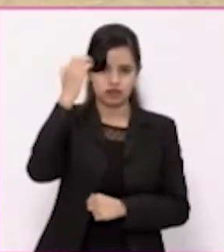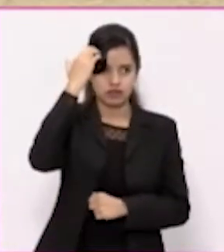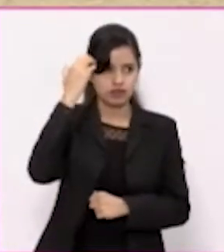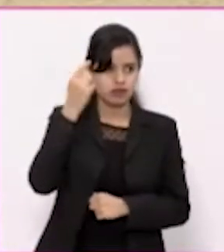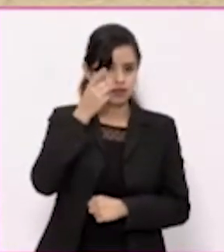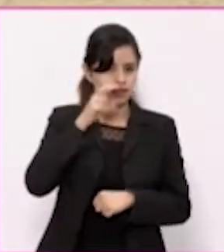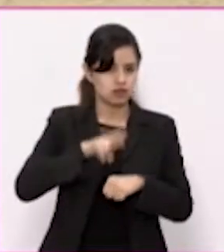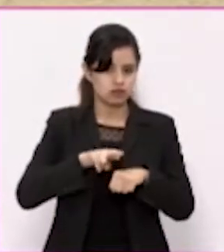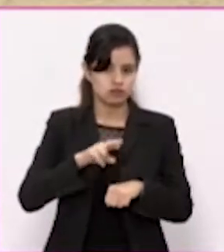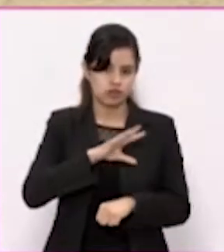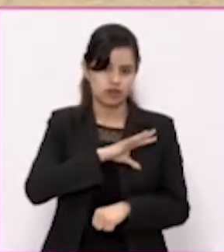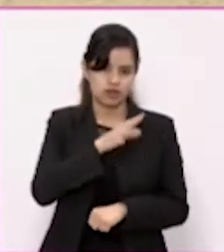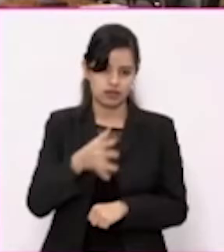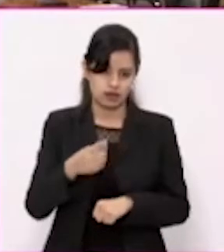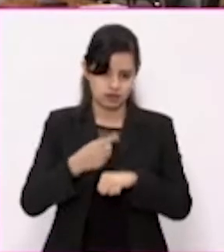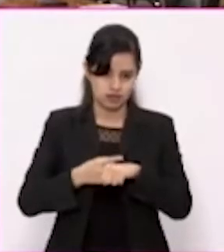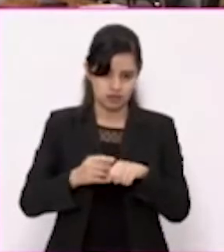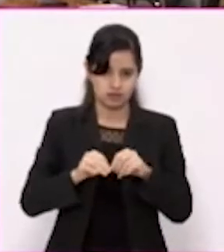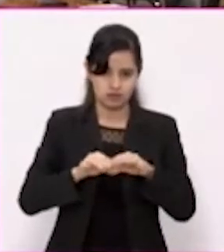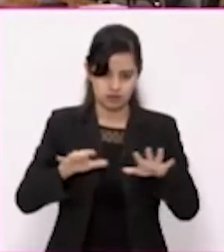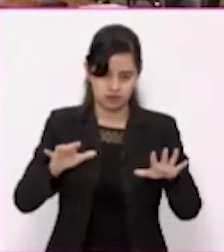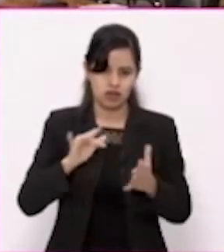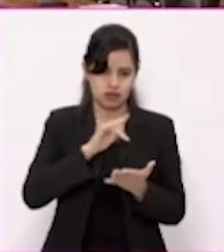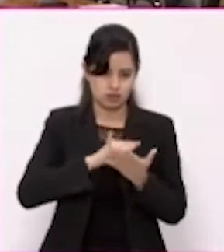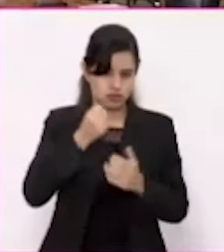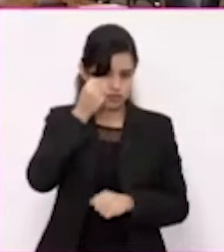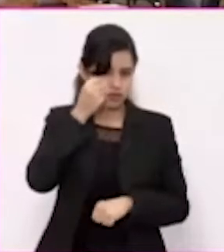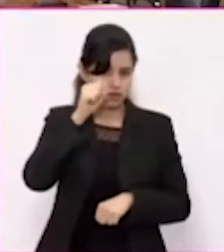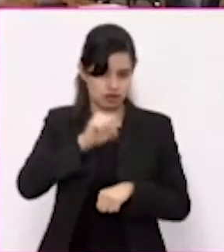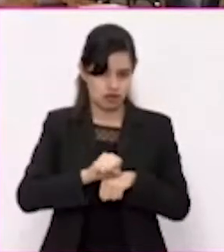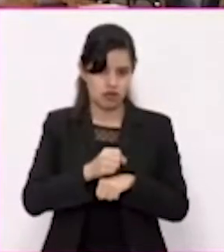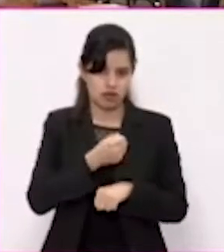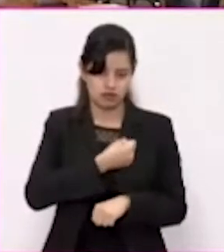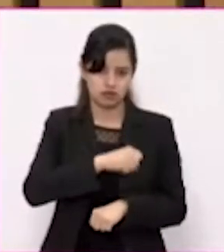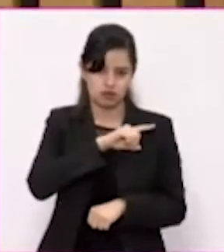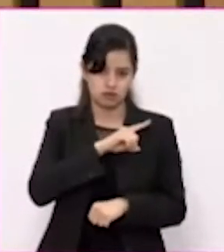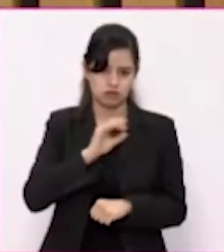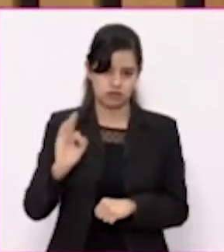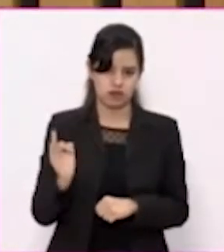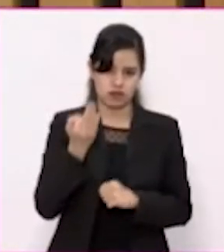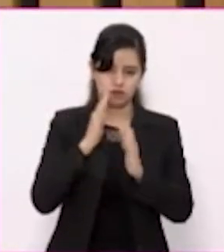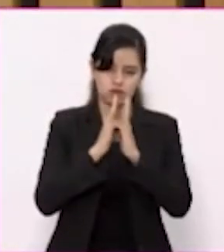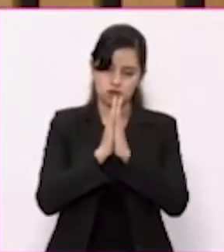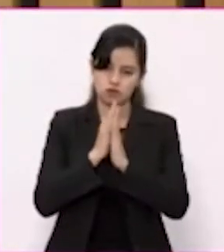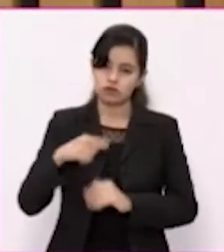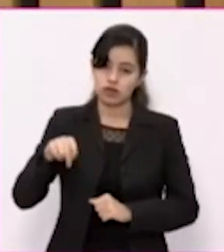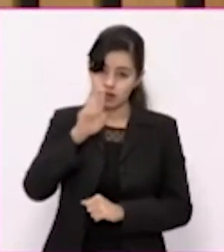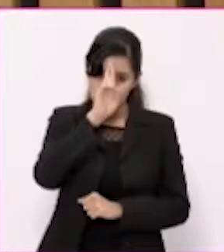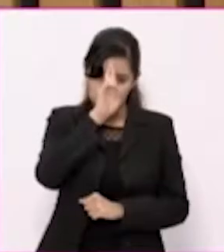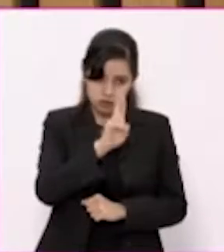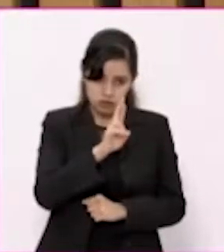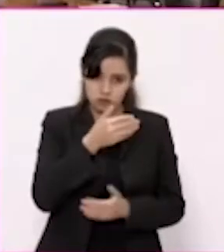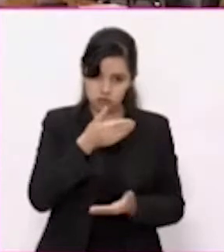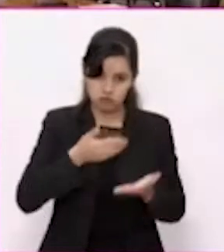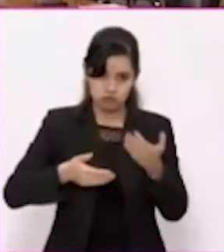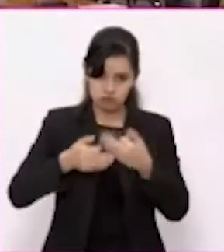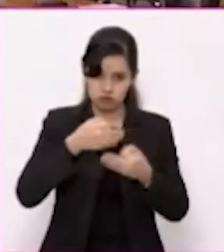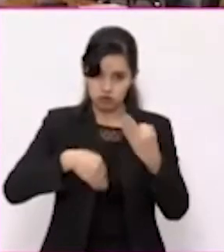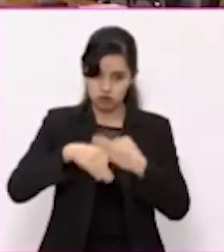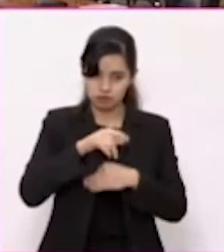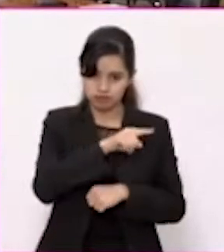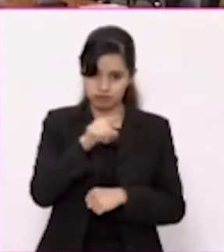Dirección General de Epidemiología, avalados por la propia Secretaría de Salud Federal. Le agradecería mucho que, por respeto común y para poder darle